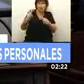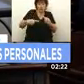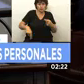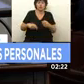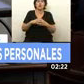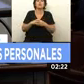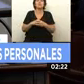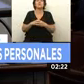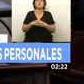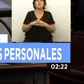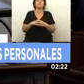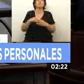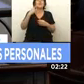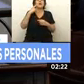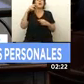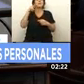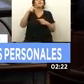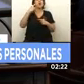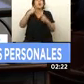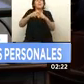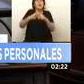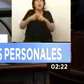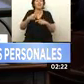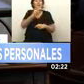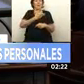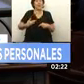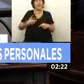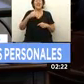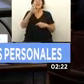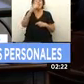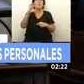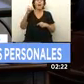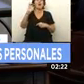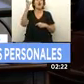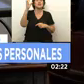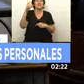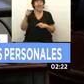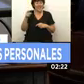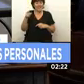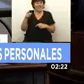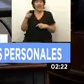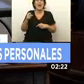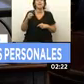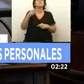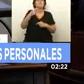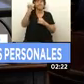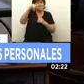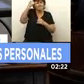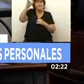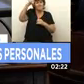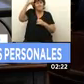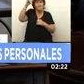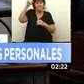alguna centralidad de la perspectiva de la visión política de lo contrario el presidente del Banco Central va a seguir aplicando tasas de interés